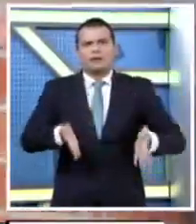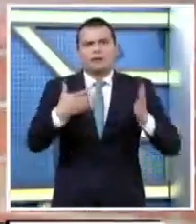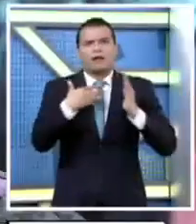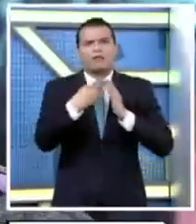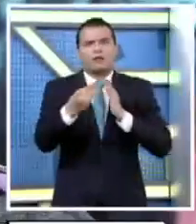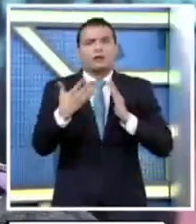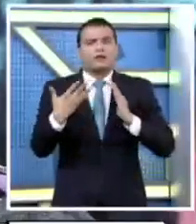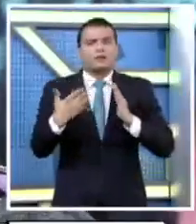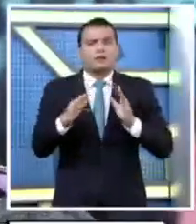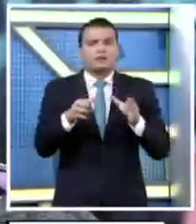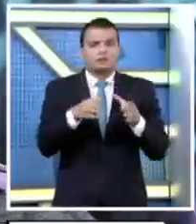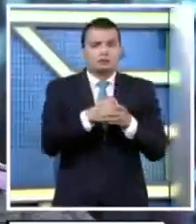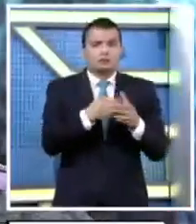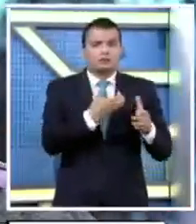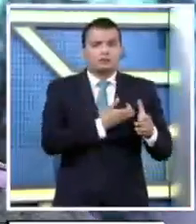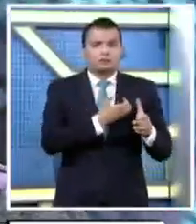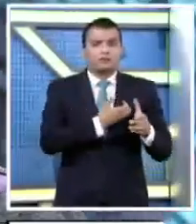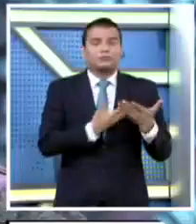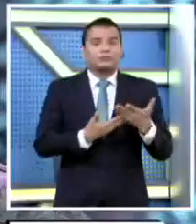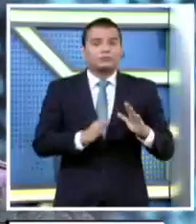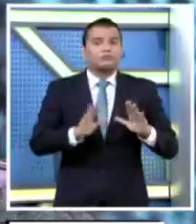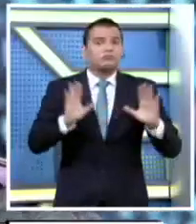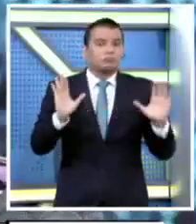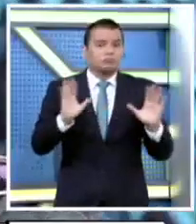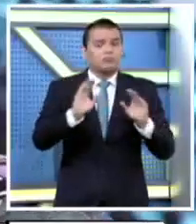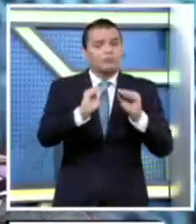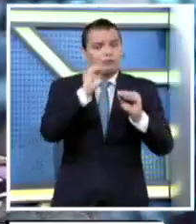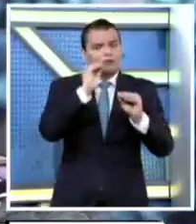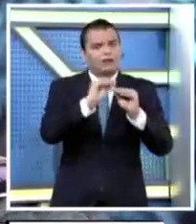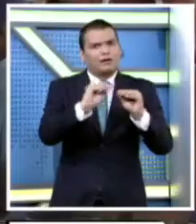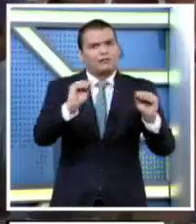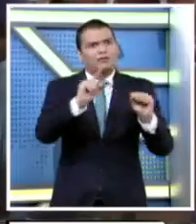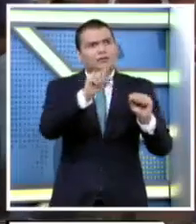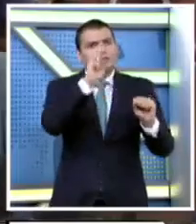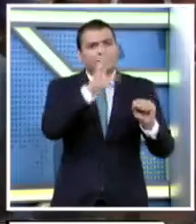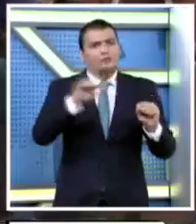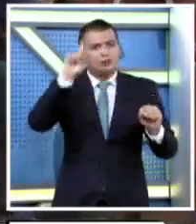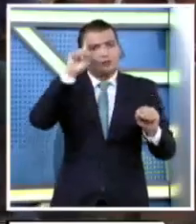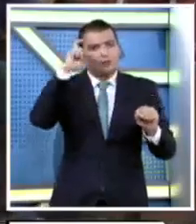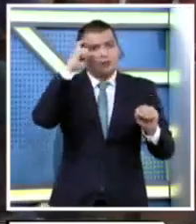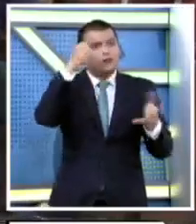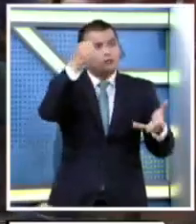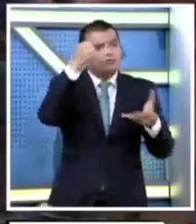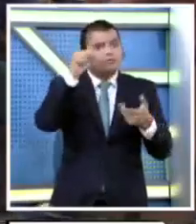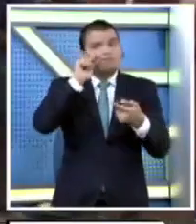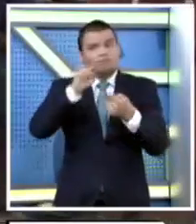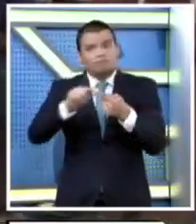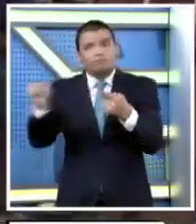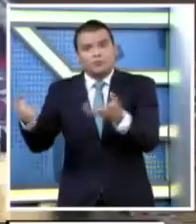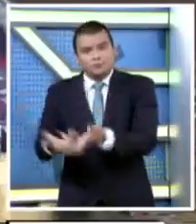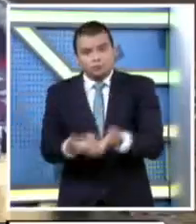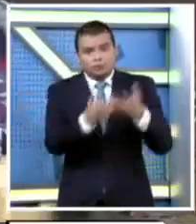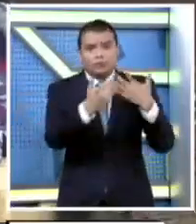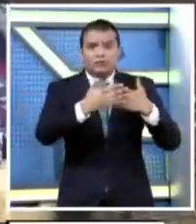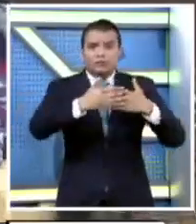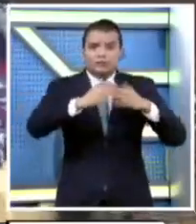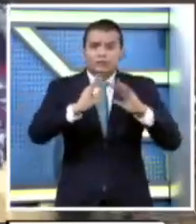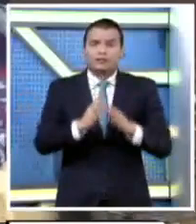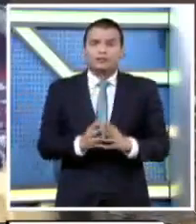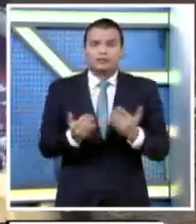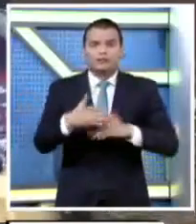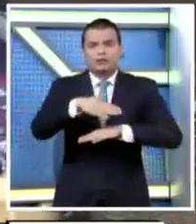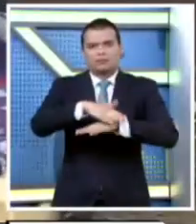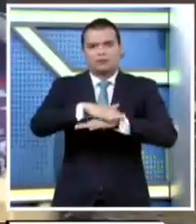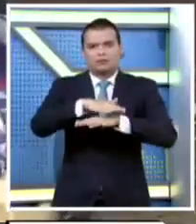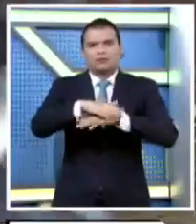los días. La alcaldía de Cali volvió a hacer un llamado para conseguir recursos del gobierno nacional que ayude a frenar esta problemática. Esta tarde